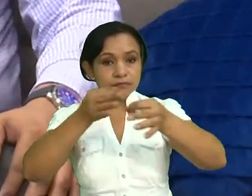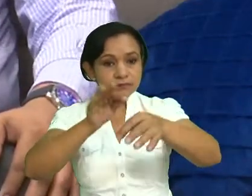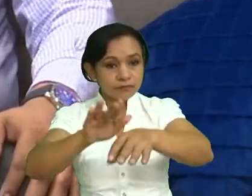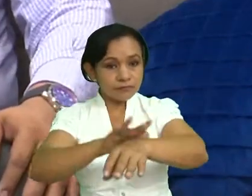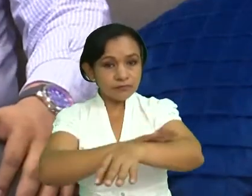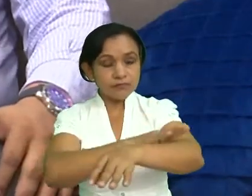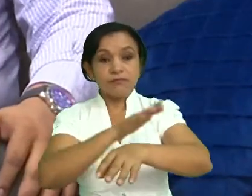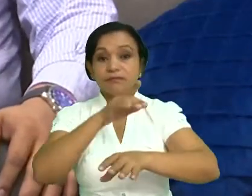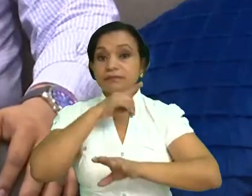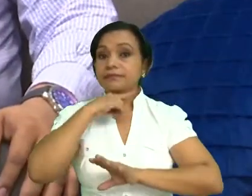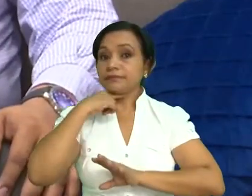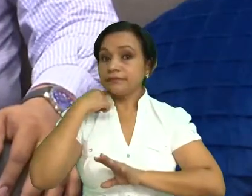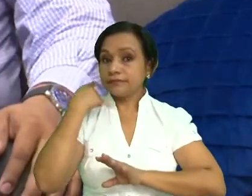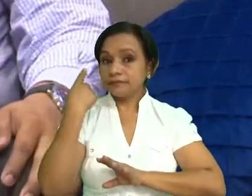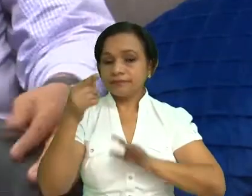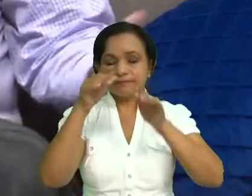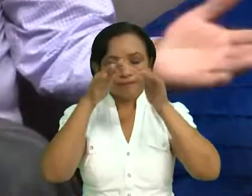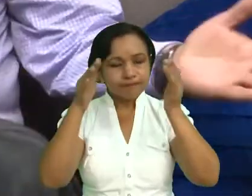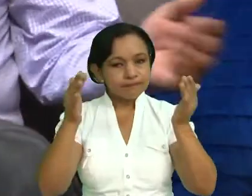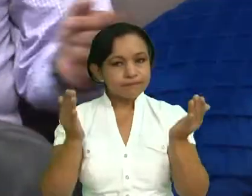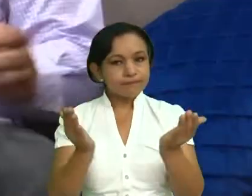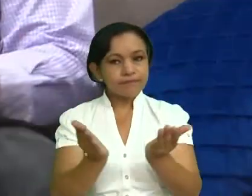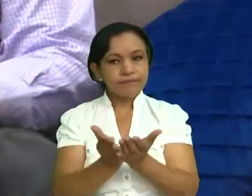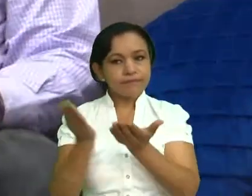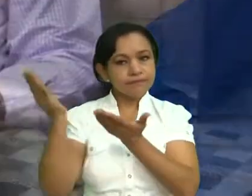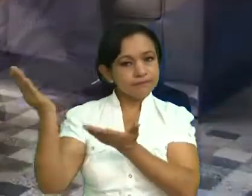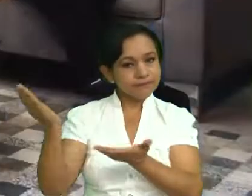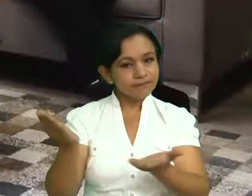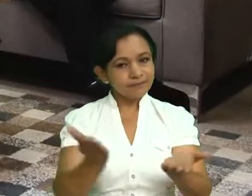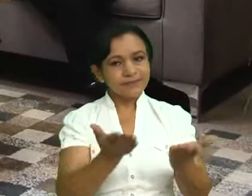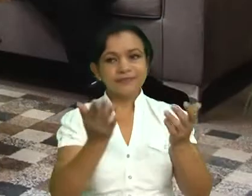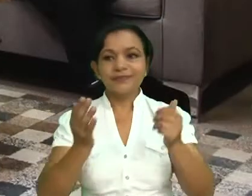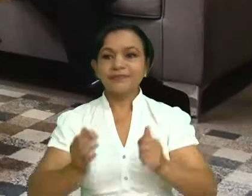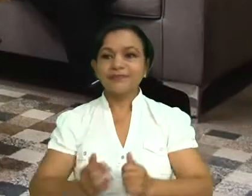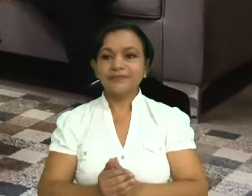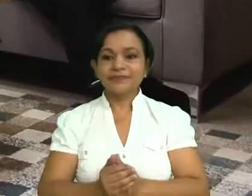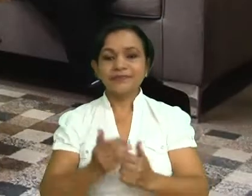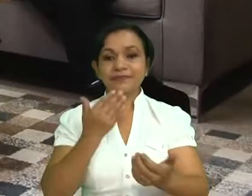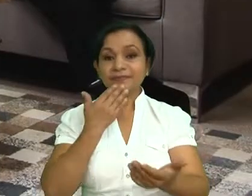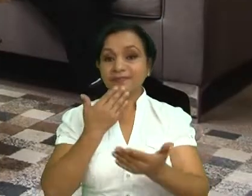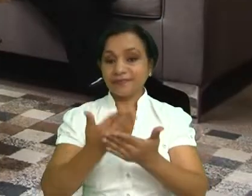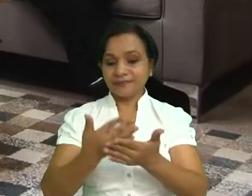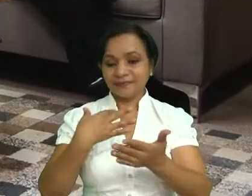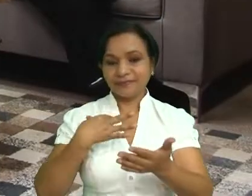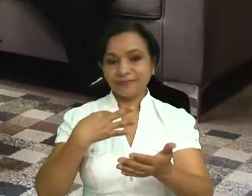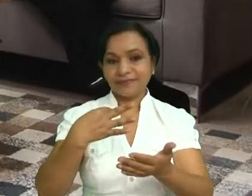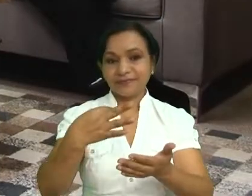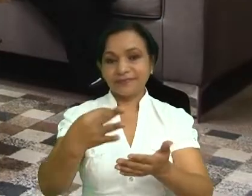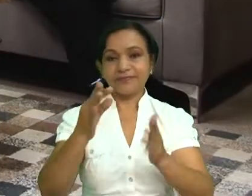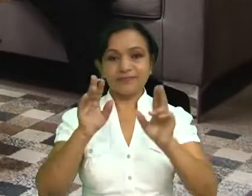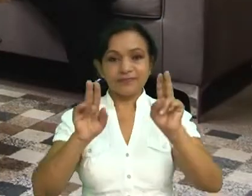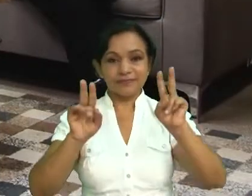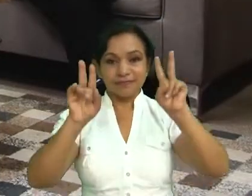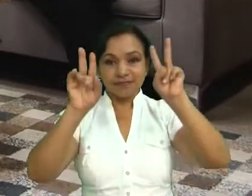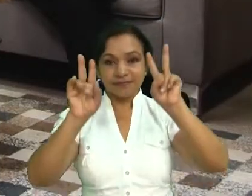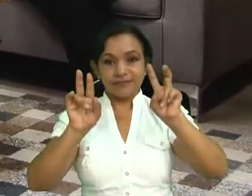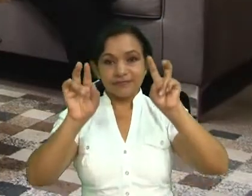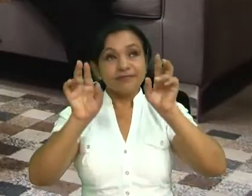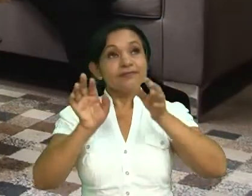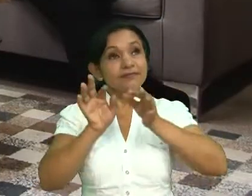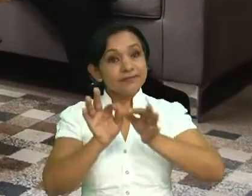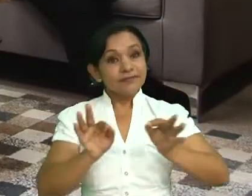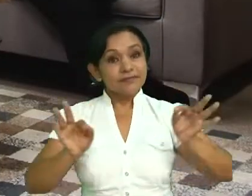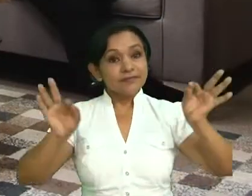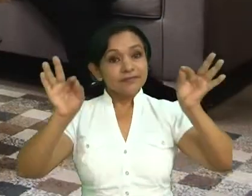¿no? El COVID-19 en el mundo. Bienvenida. Gracias. Gracias por invitarnos, ¿verdad? Es un tema muy importante donde toda